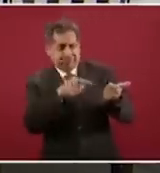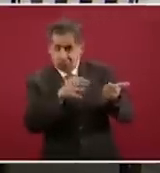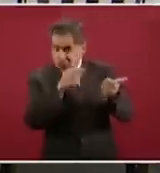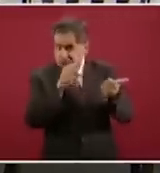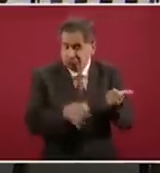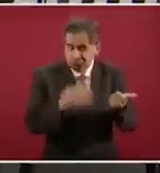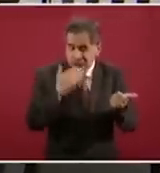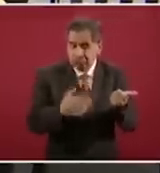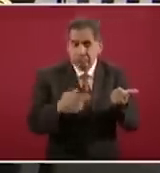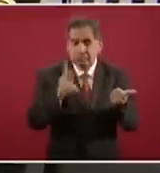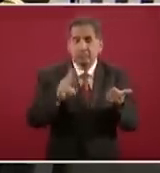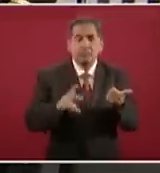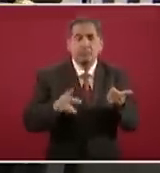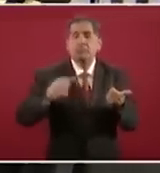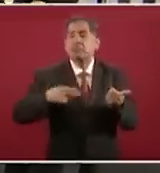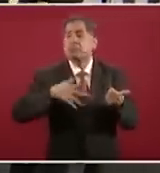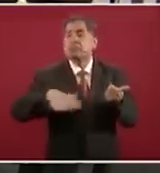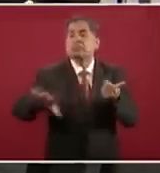del pueblo,